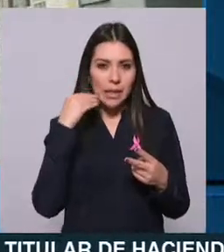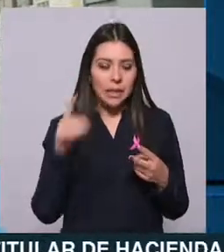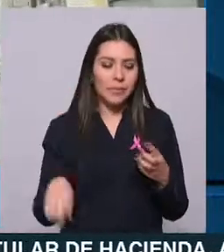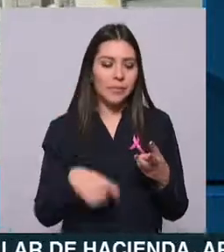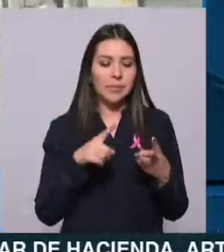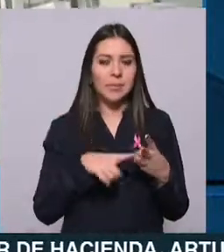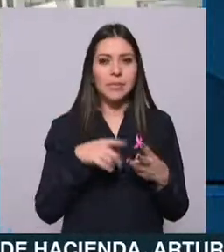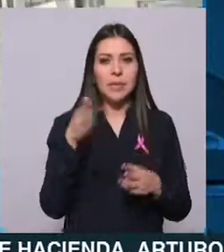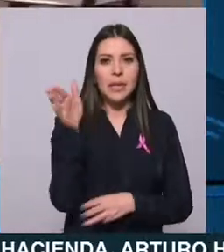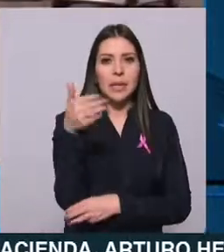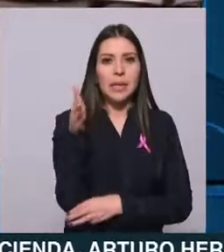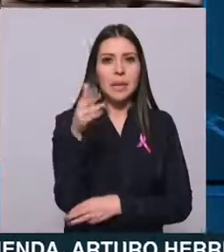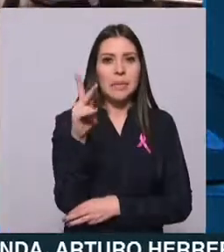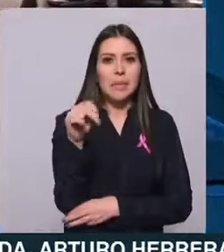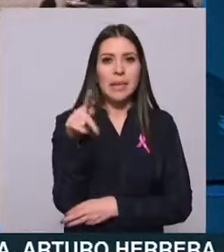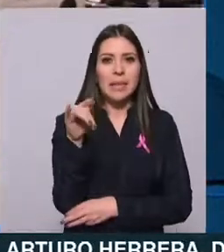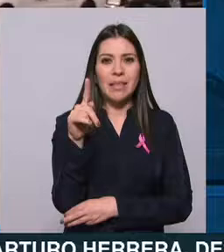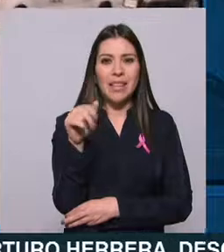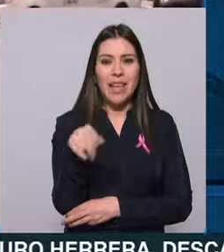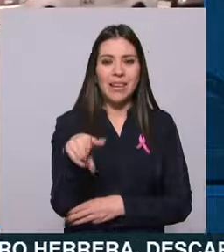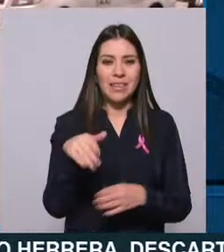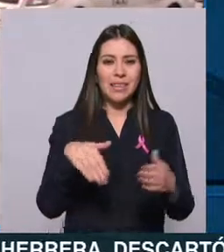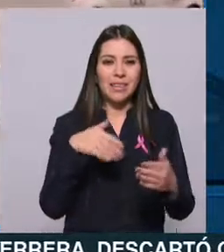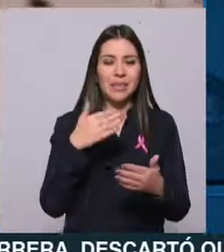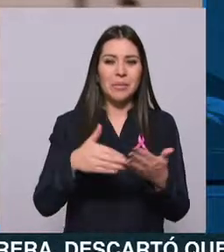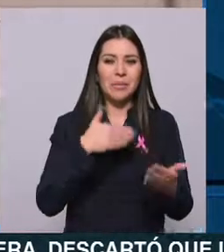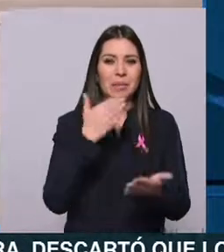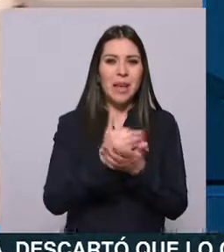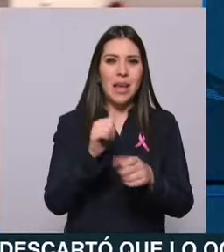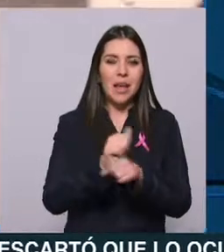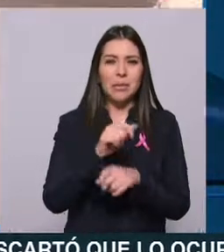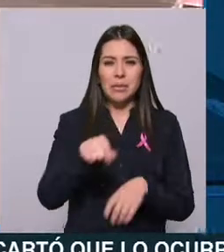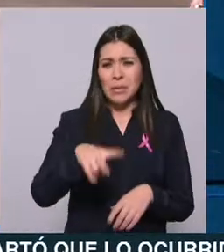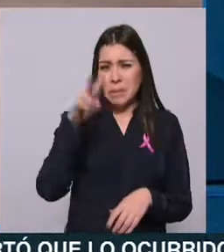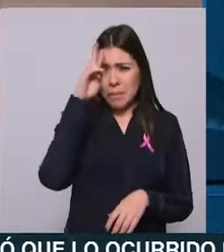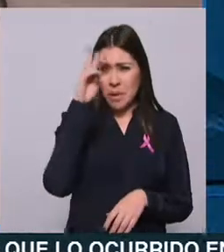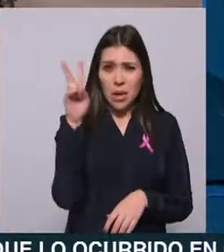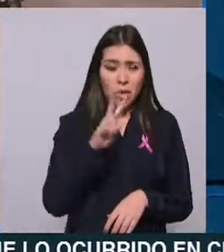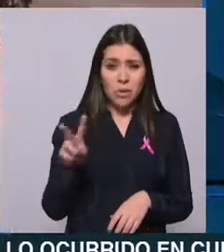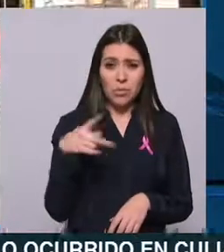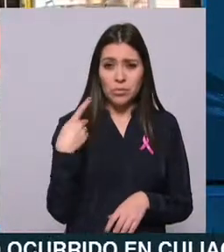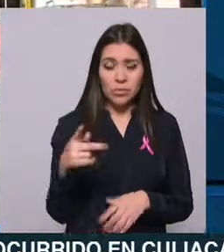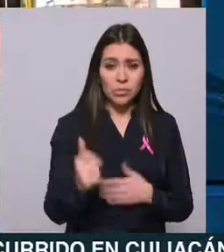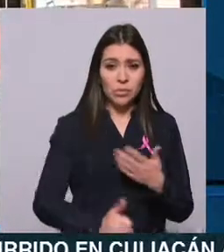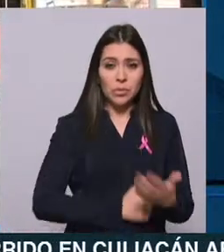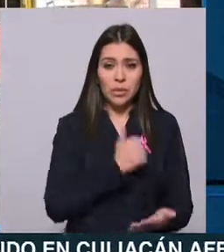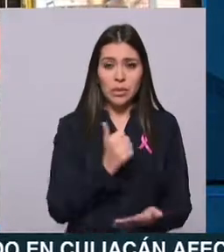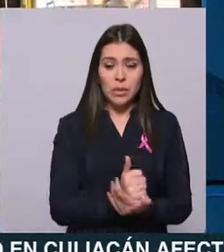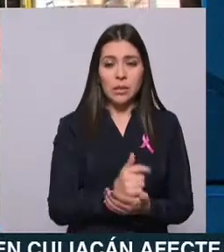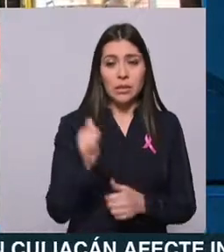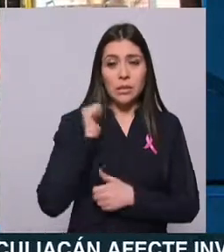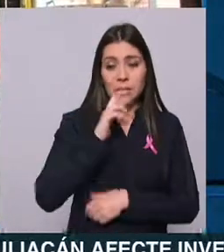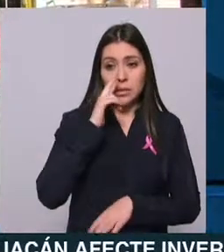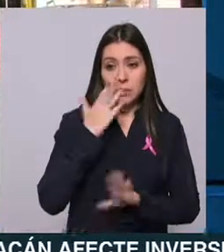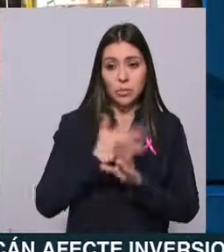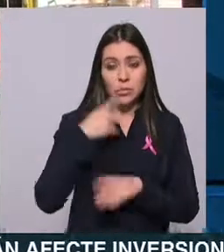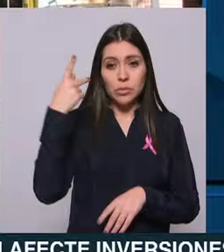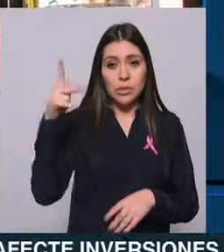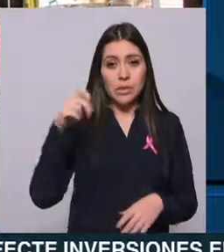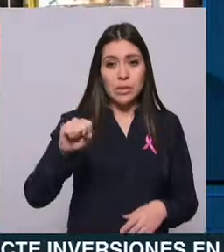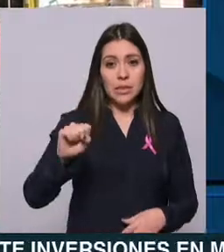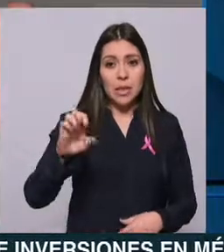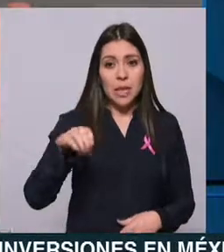Paradero Pantlán, que es el peor que hay en esta ciudad y que le compete a la CEMOVI, la Secretaría de Movilidad. La